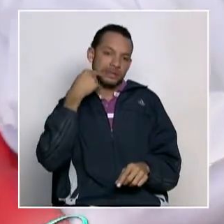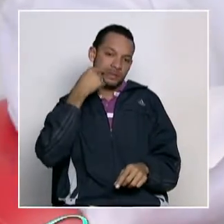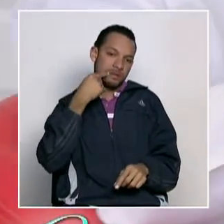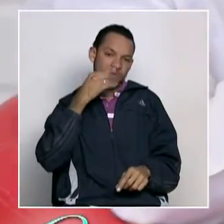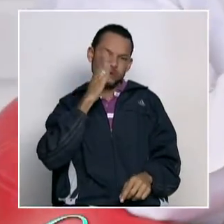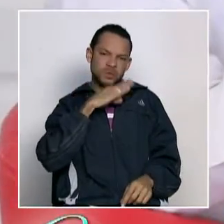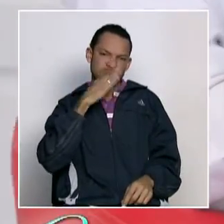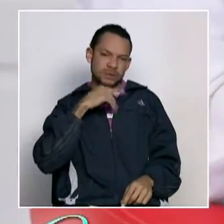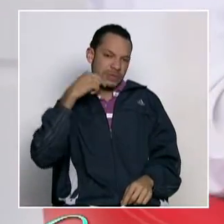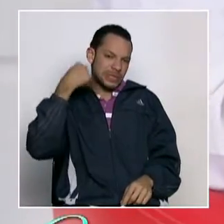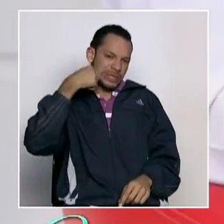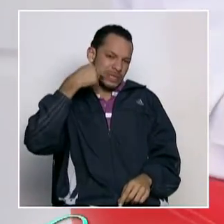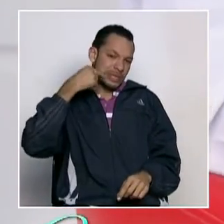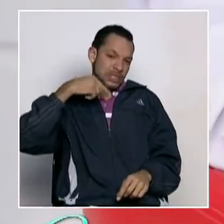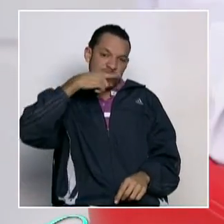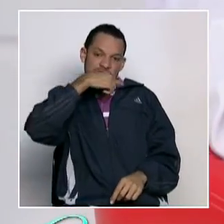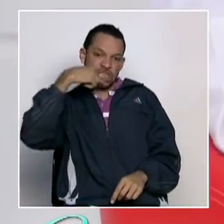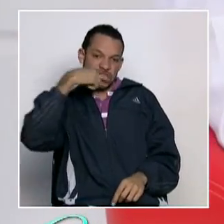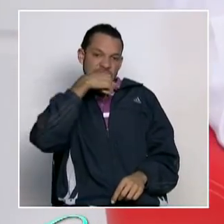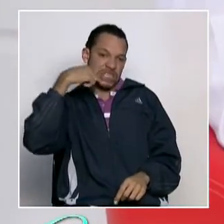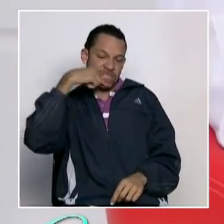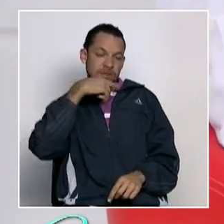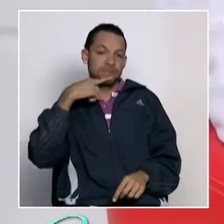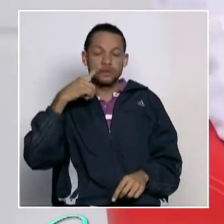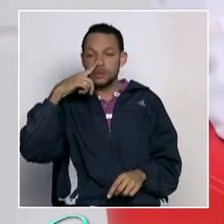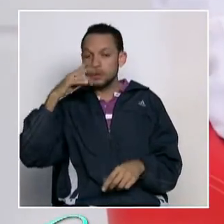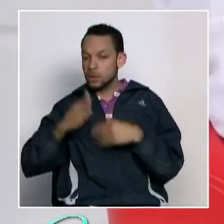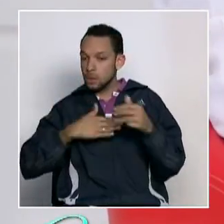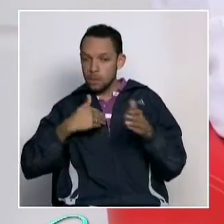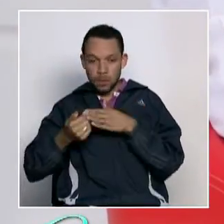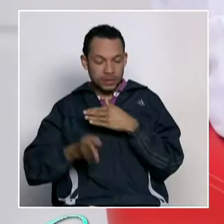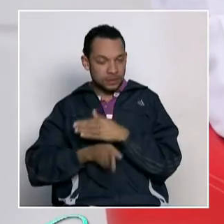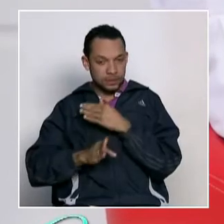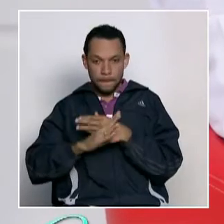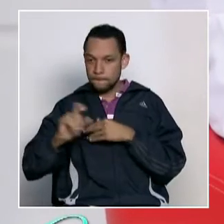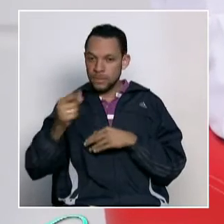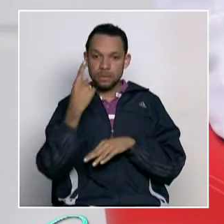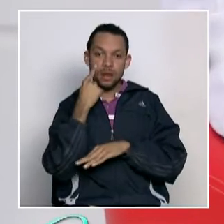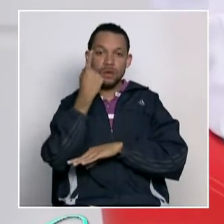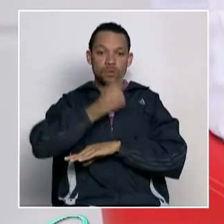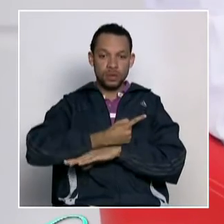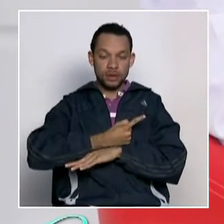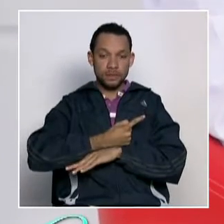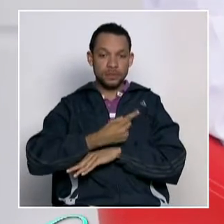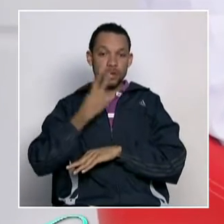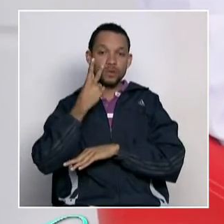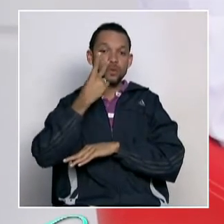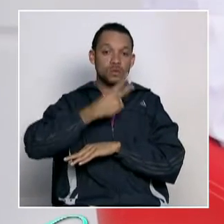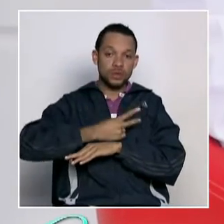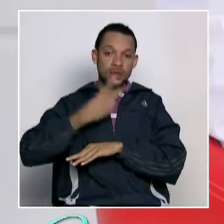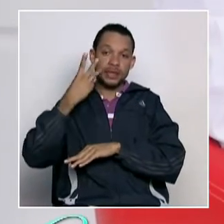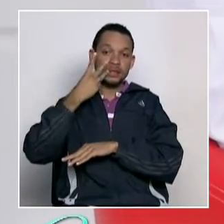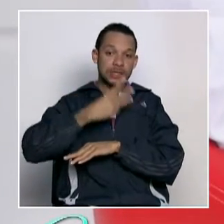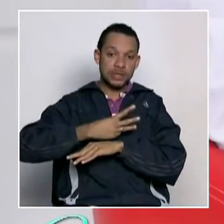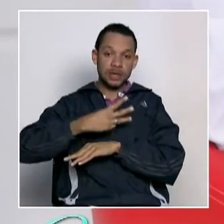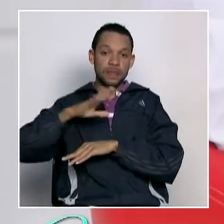boca porque por el dolor él no se cepillaba bien. Pero desde el primer día, y han pasado 2 o 3 años, jamás volvió